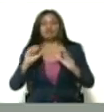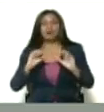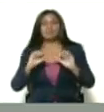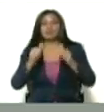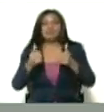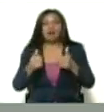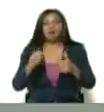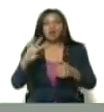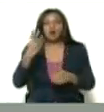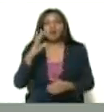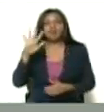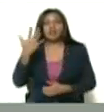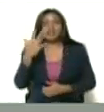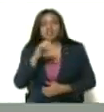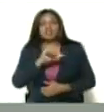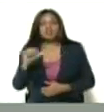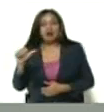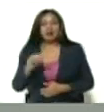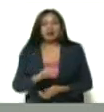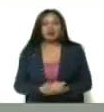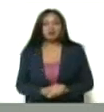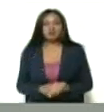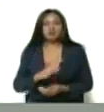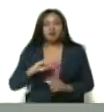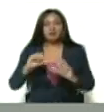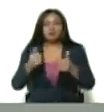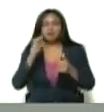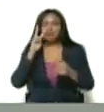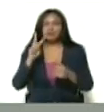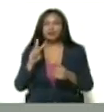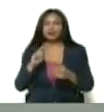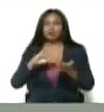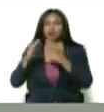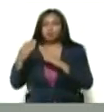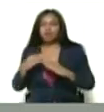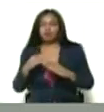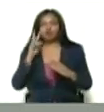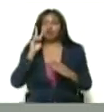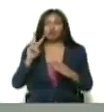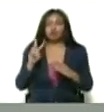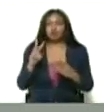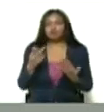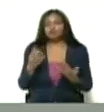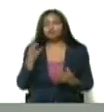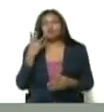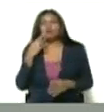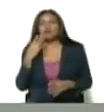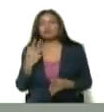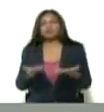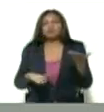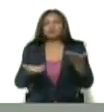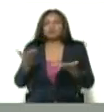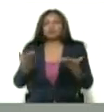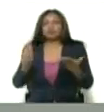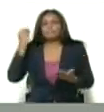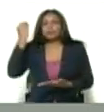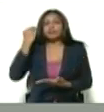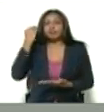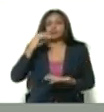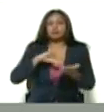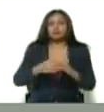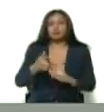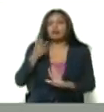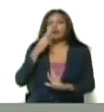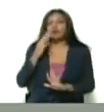la cuarta y la quinta semana cuando empiezan a aparecer los casos comunitarios. Aquí tenemos la disyuntiva de si esos